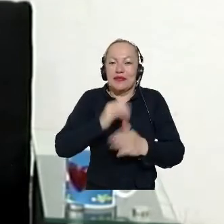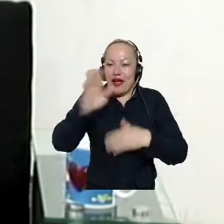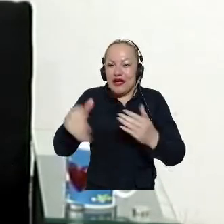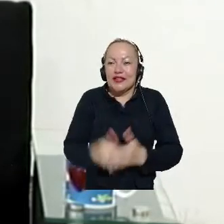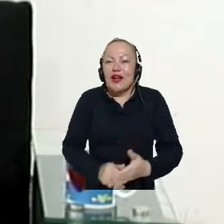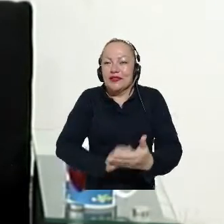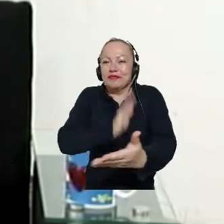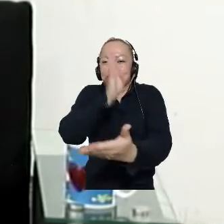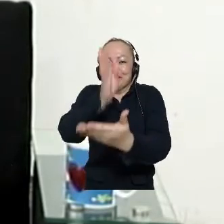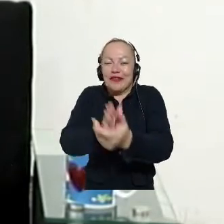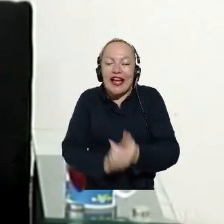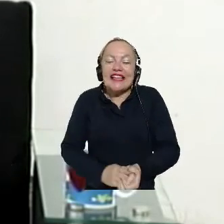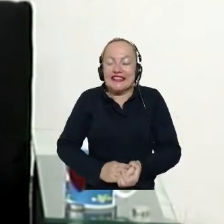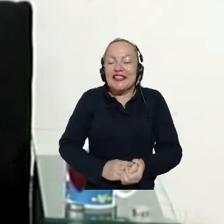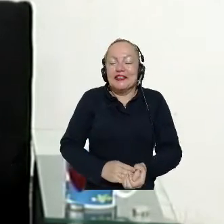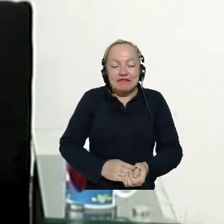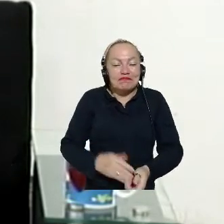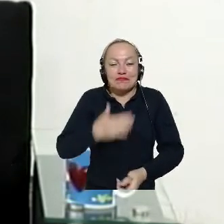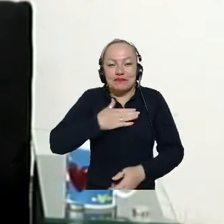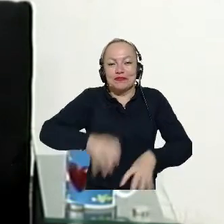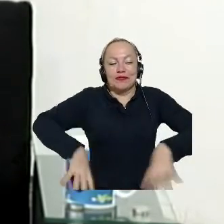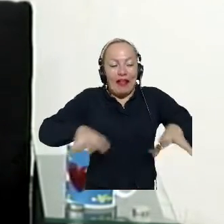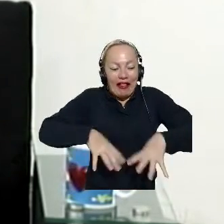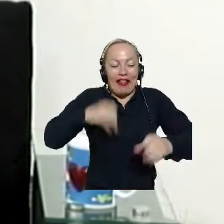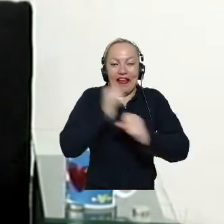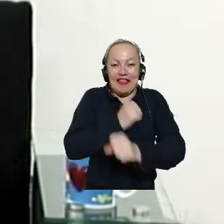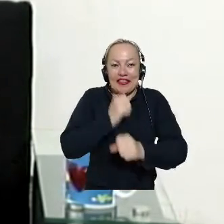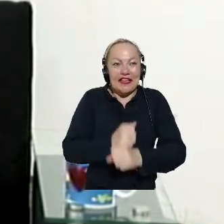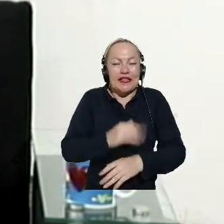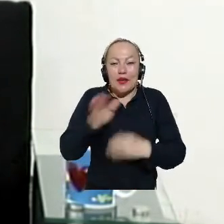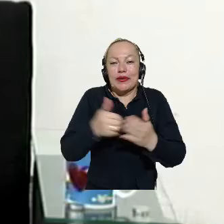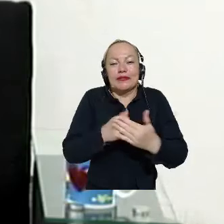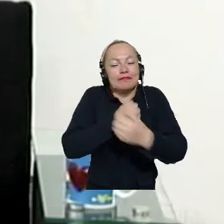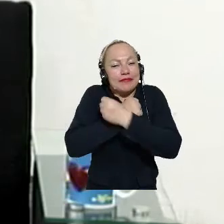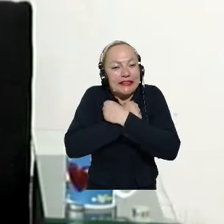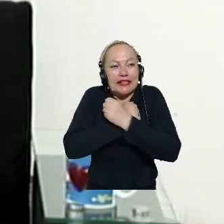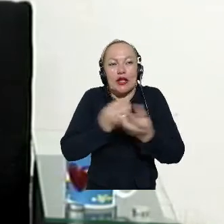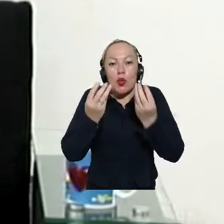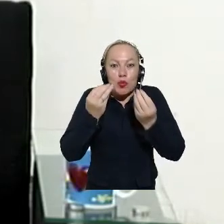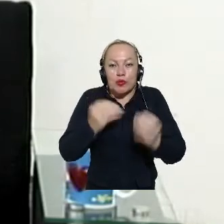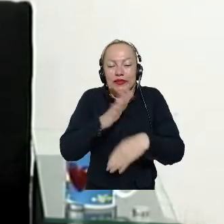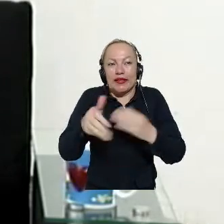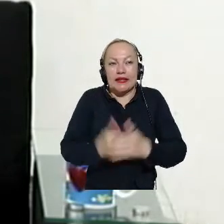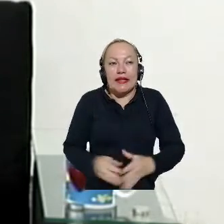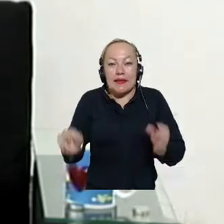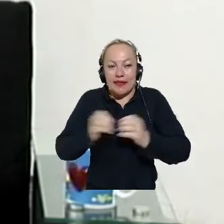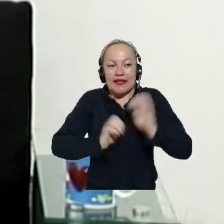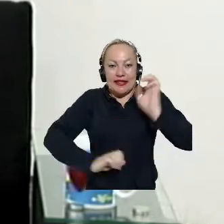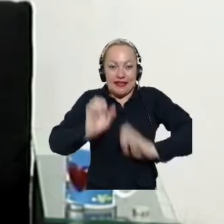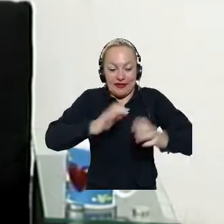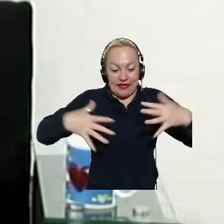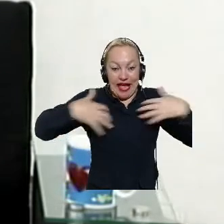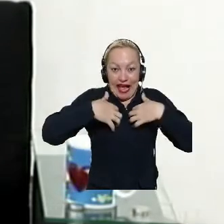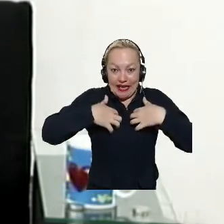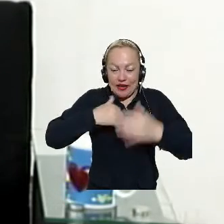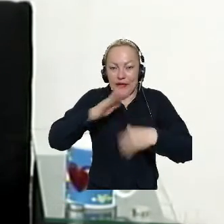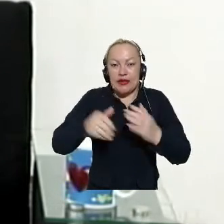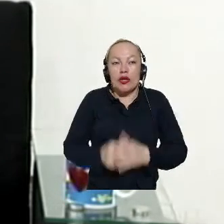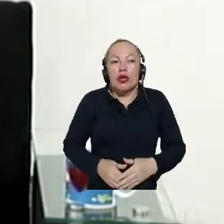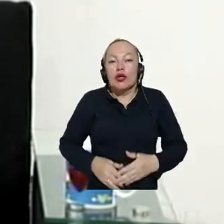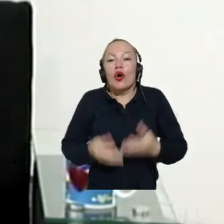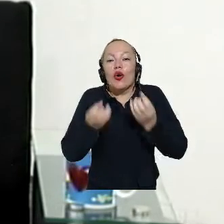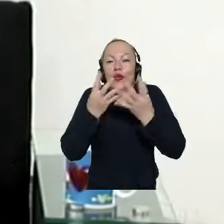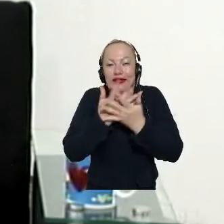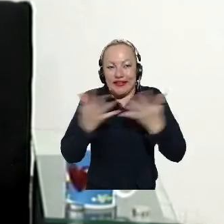Ay, no, sí, qué sí, bien. Sí. Y bueno, muy querido sobre todo por las personas defensoras de los animales, porque en cuanta cosa